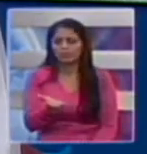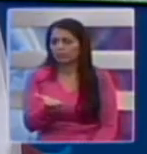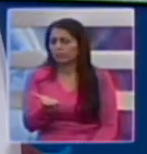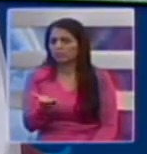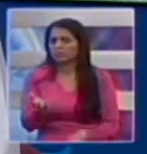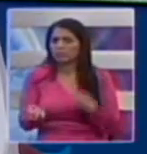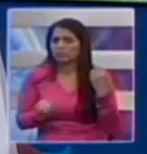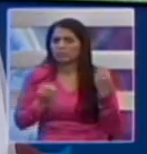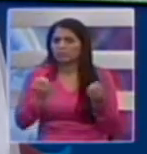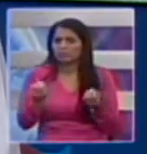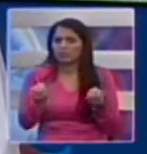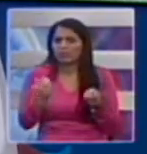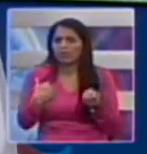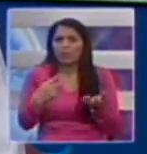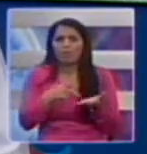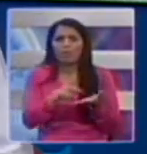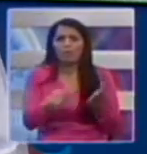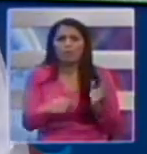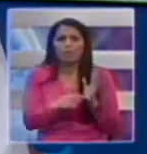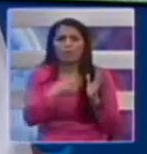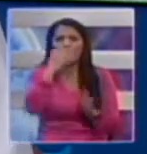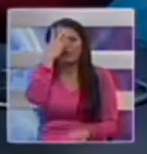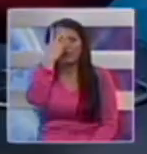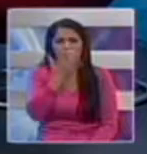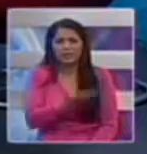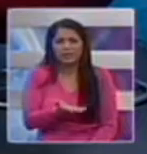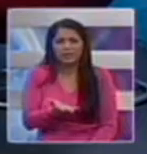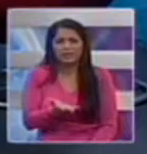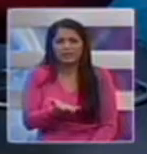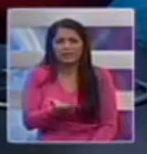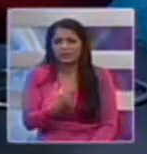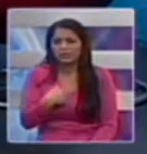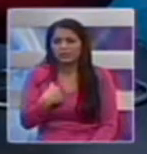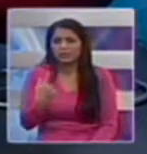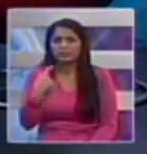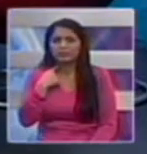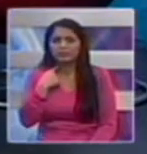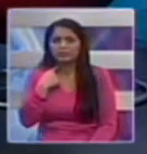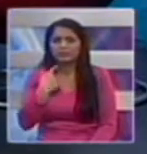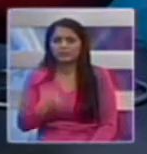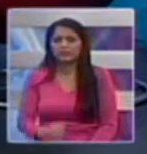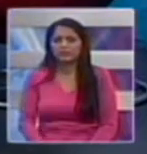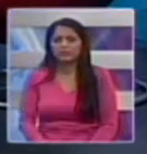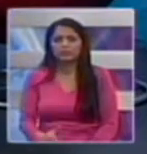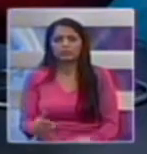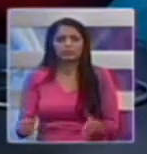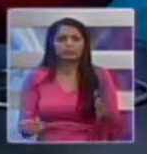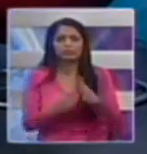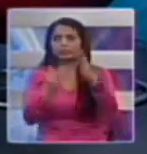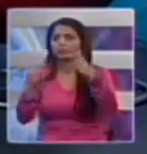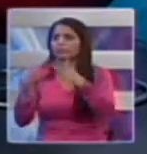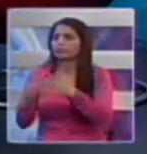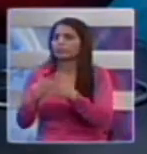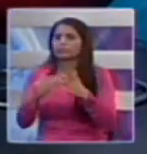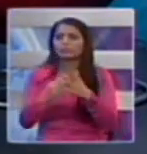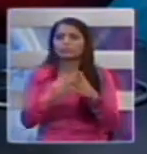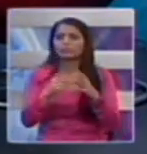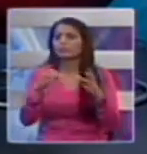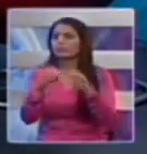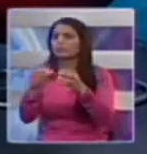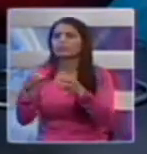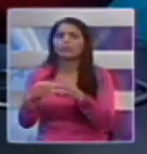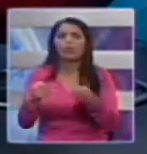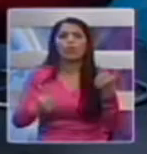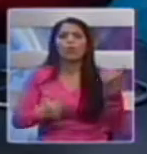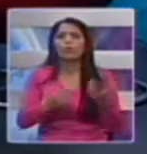impuesto injusto y tiene que eliminarse. ¿Usted es opositor al gobierno, opositor a la unidad, opositor a quién? ¿O simplemente es